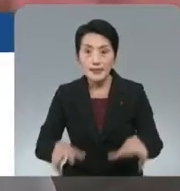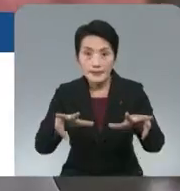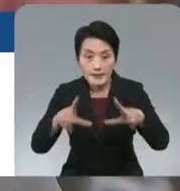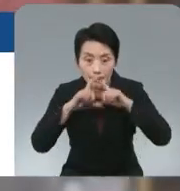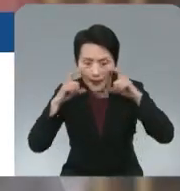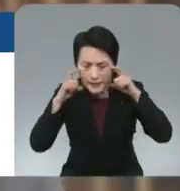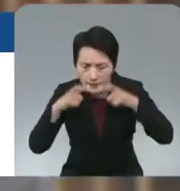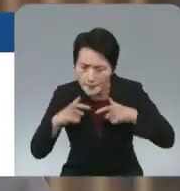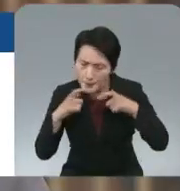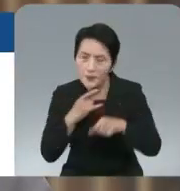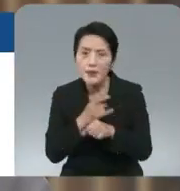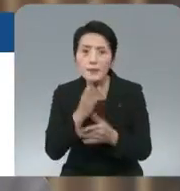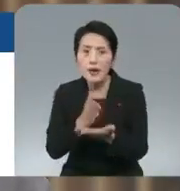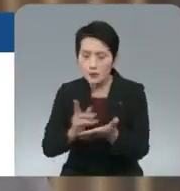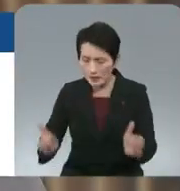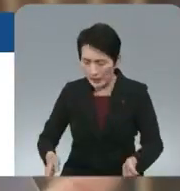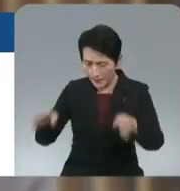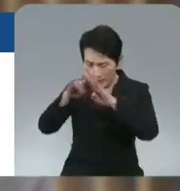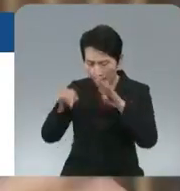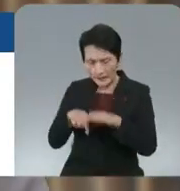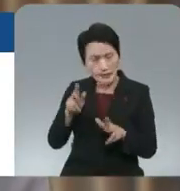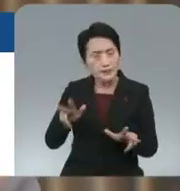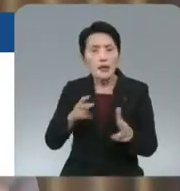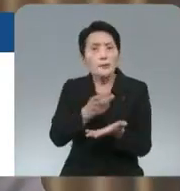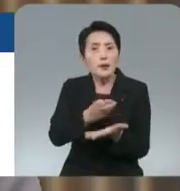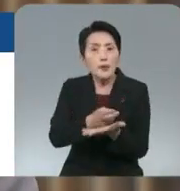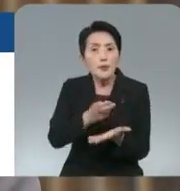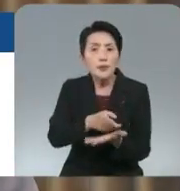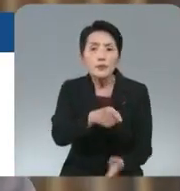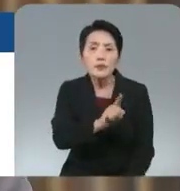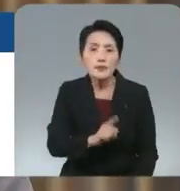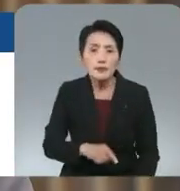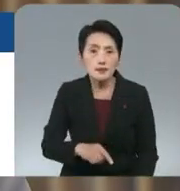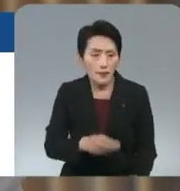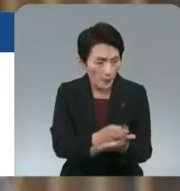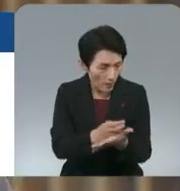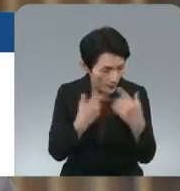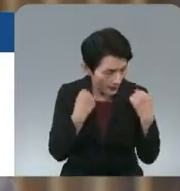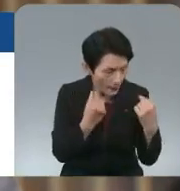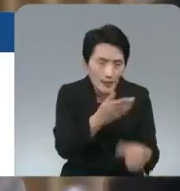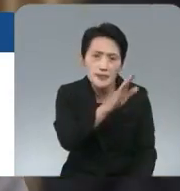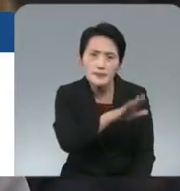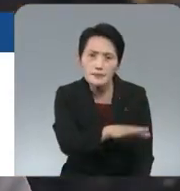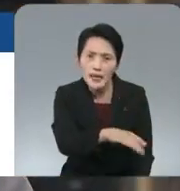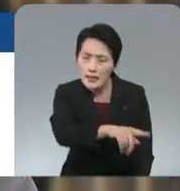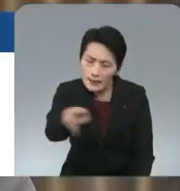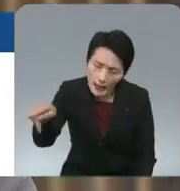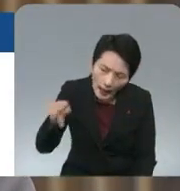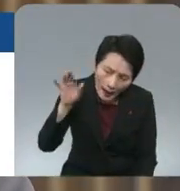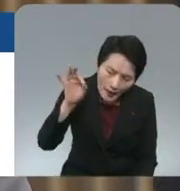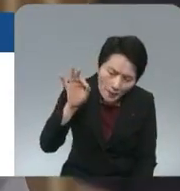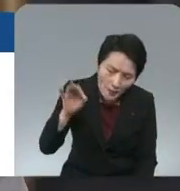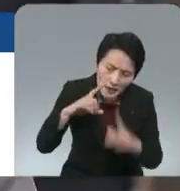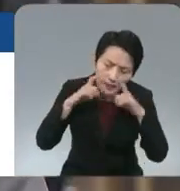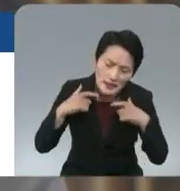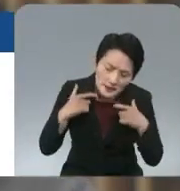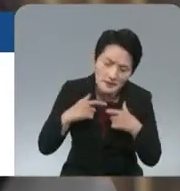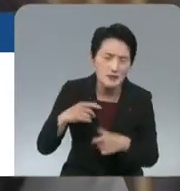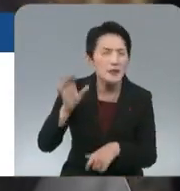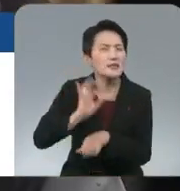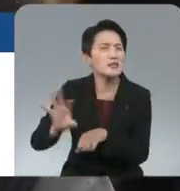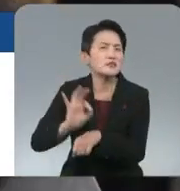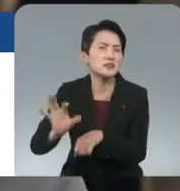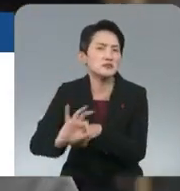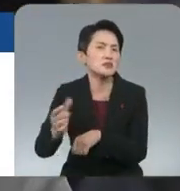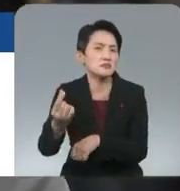dejando entrever cierta laxitud en la aplicación de esta Pauta Por tanto se estima que suprimir la obligatoriedad de las mascarillas en interiores